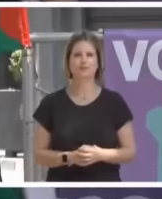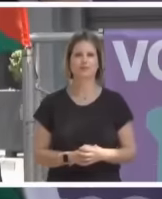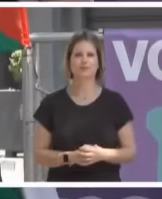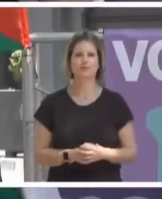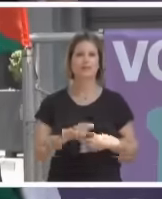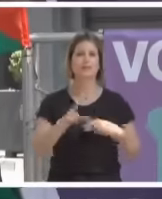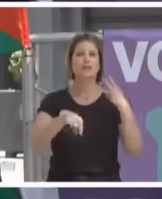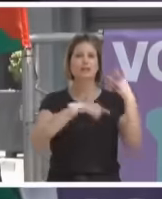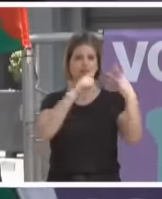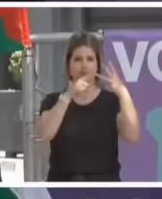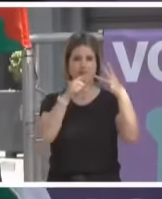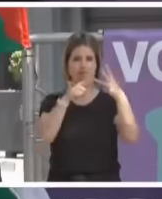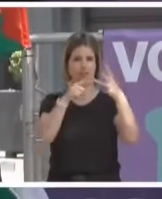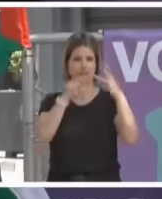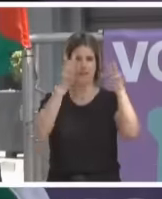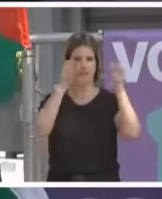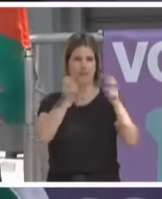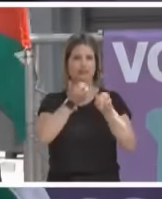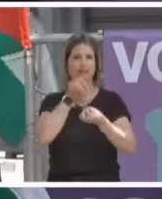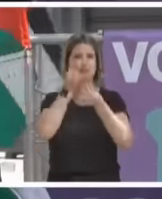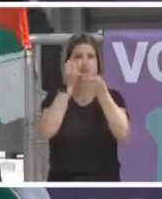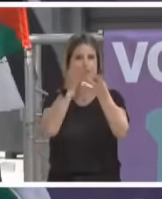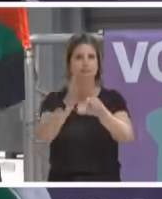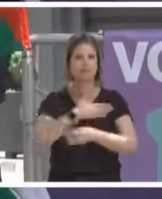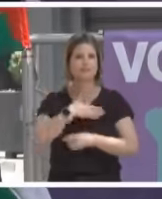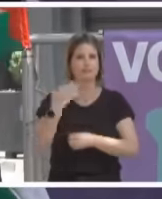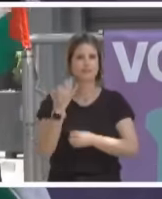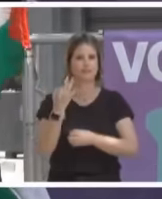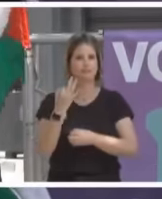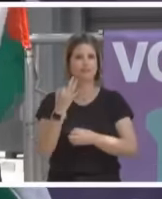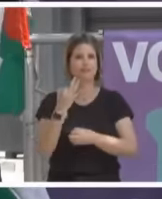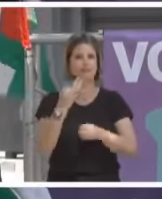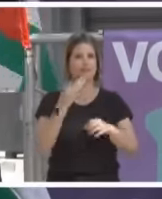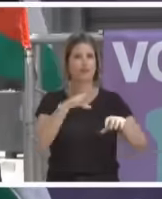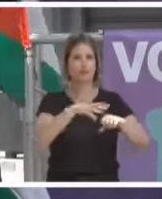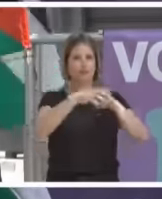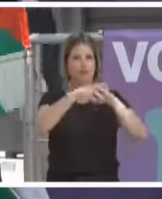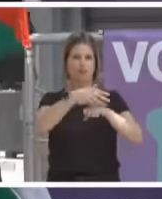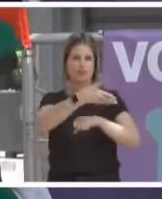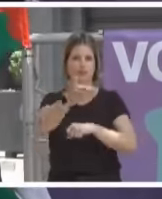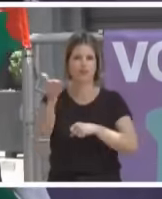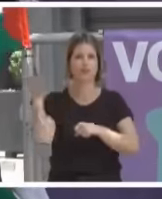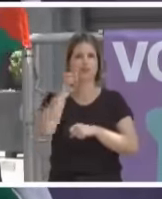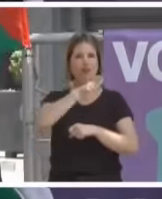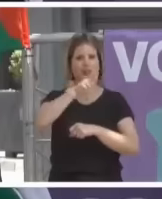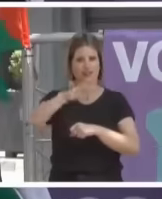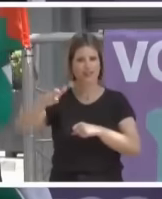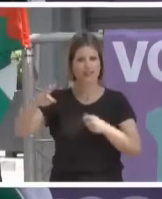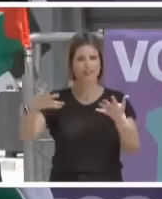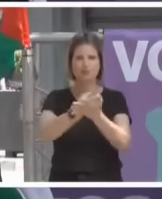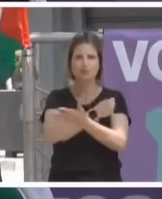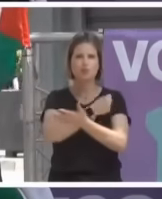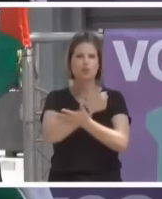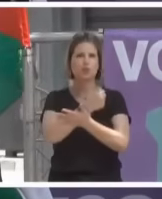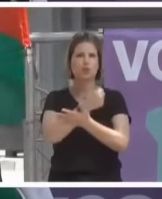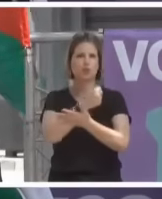Y la tercera mención la quería hacer cogiendo de la mano a Juan Antonio, a esta gente que está aquí. Todos somos contingentes, pero ustedes